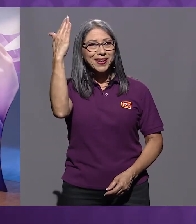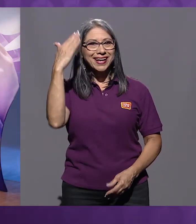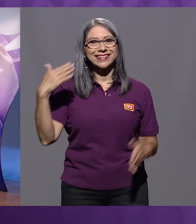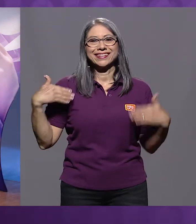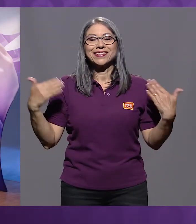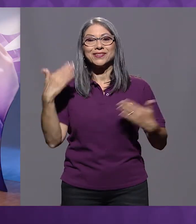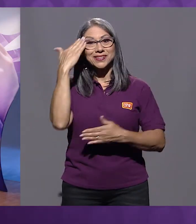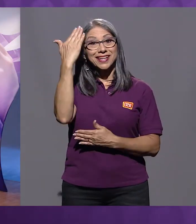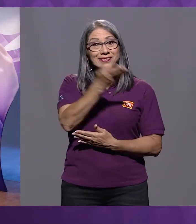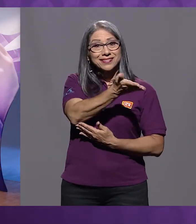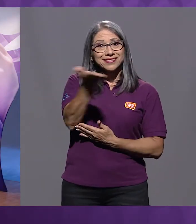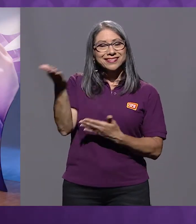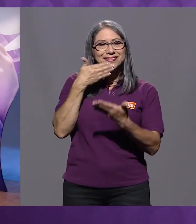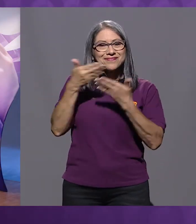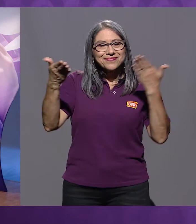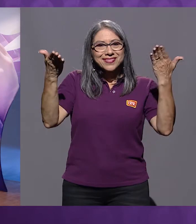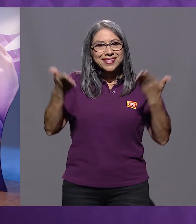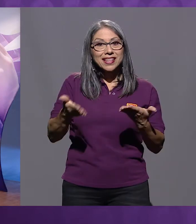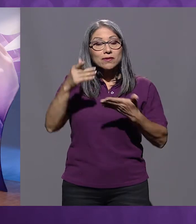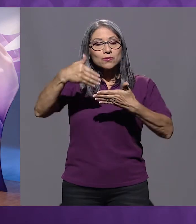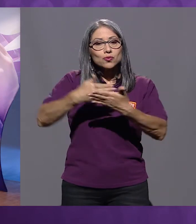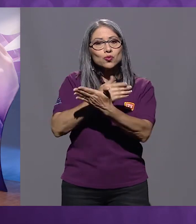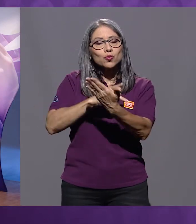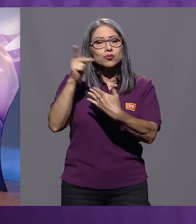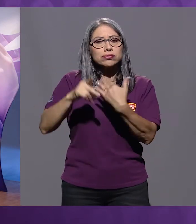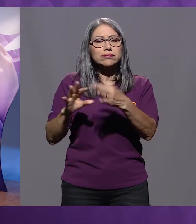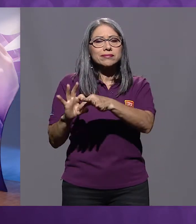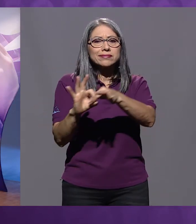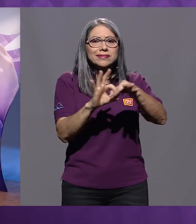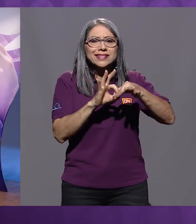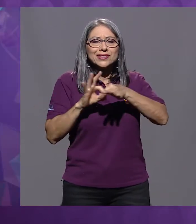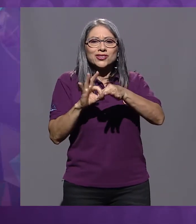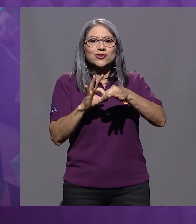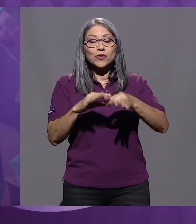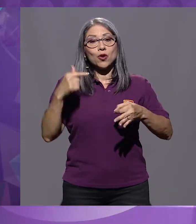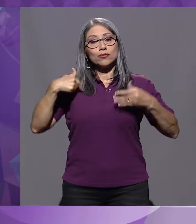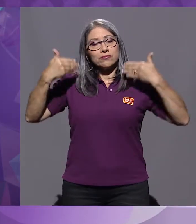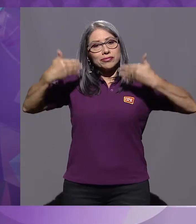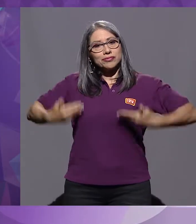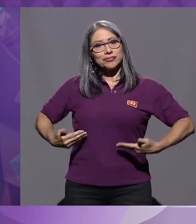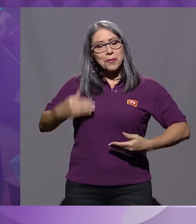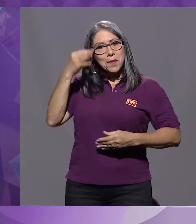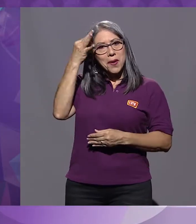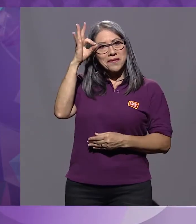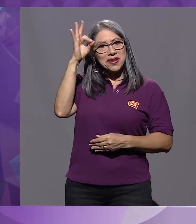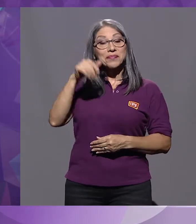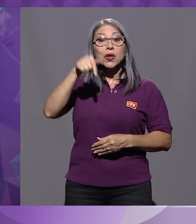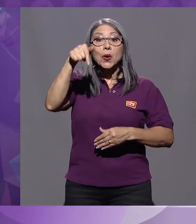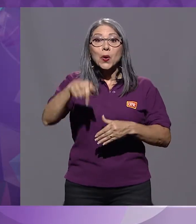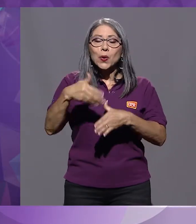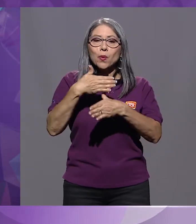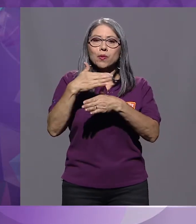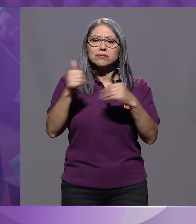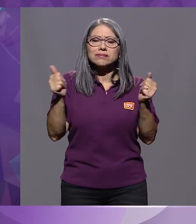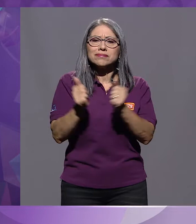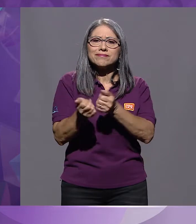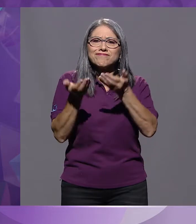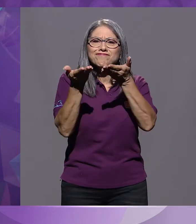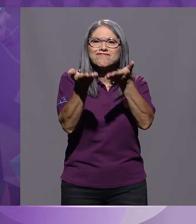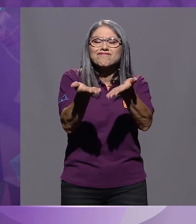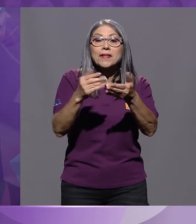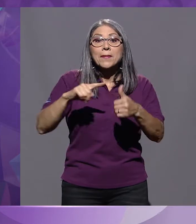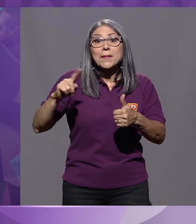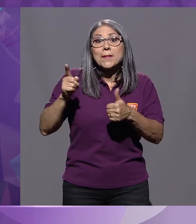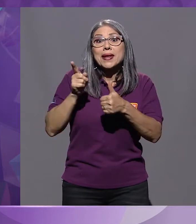Hola, qué gusto saludarles y darles la bienvenida a una nueva edición de Nexos. Yo soy María Fernanda Jiménez y hoy estaré compartiendo con